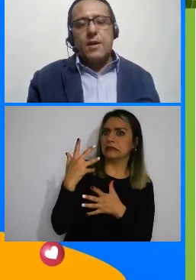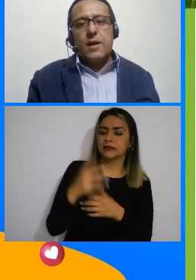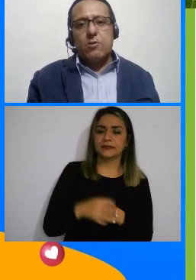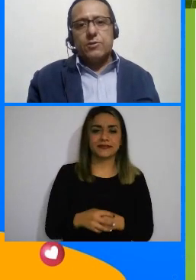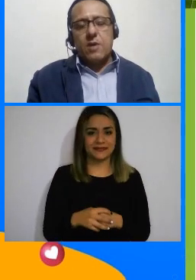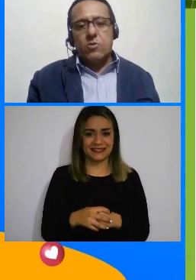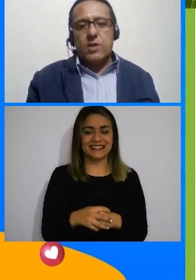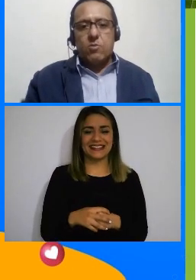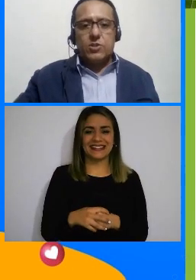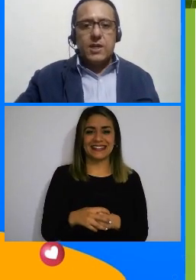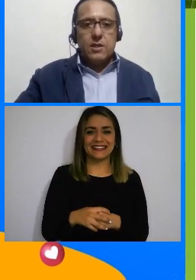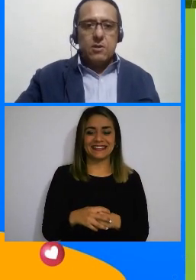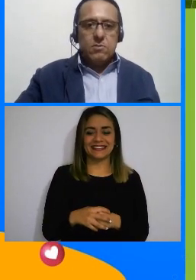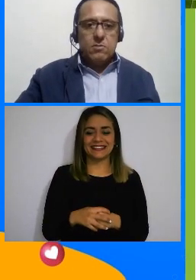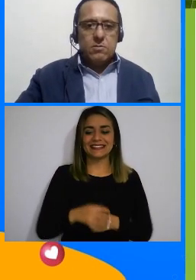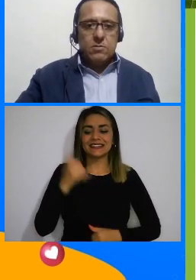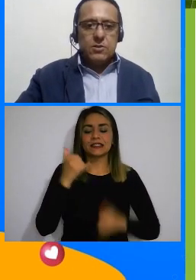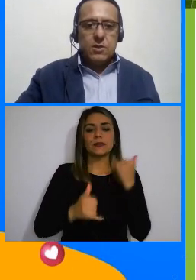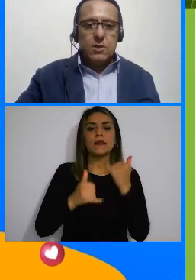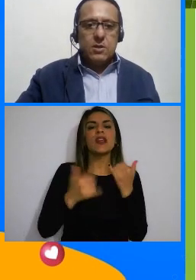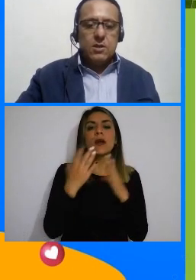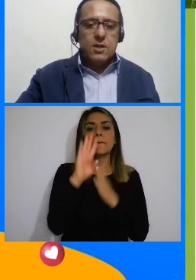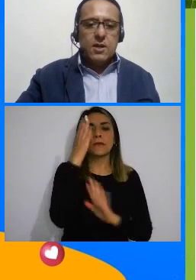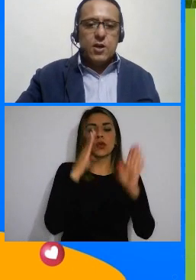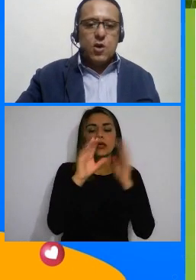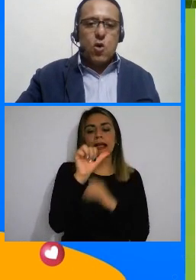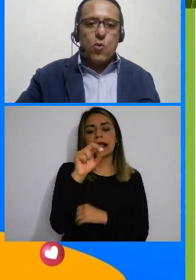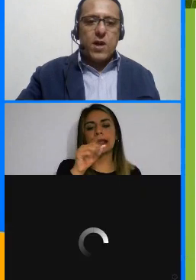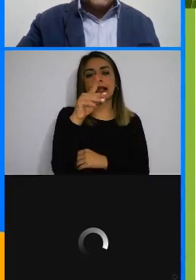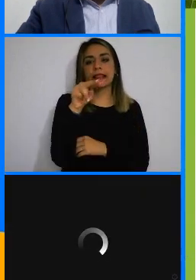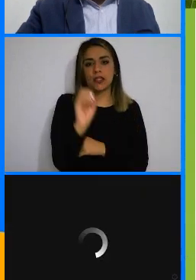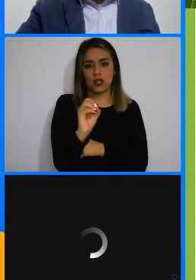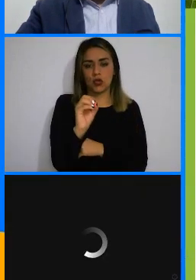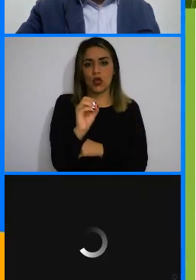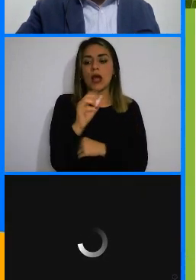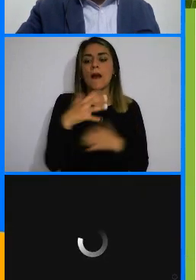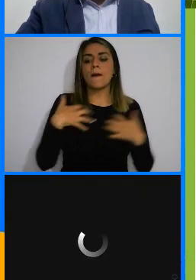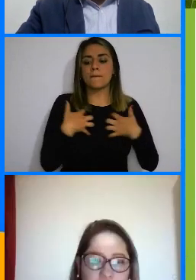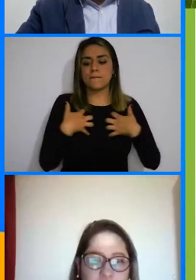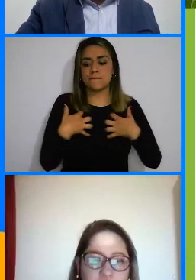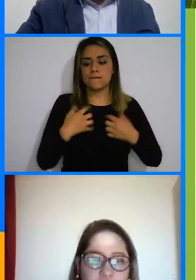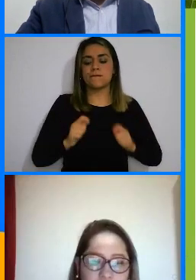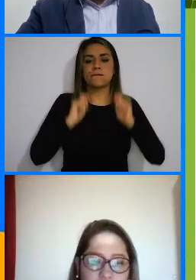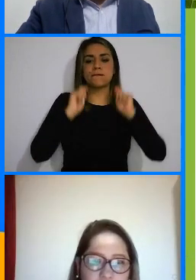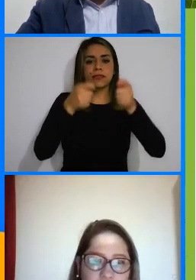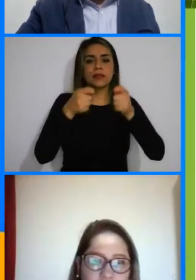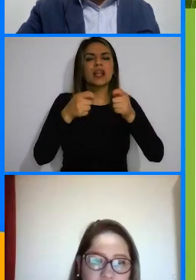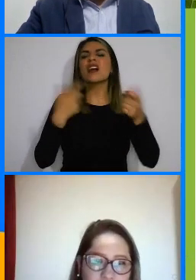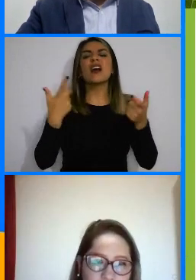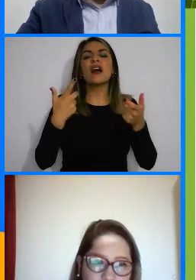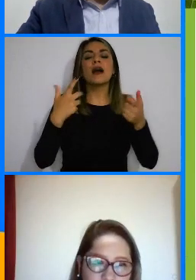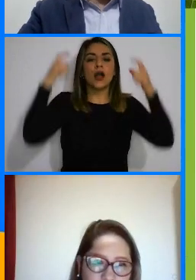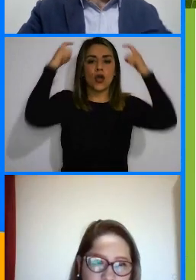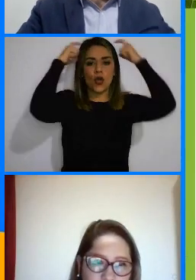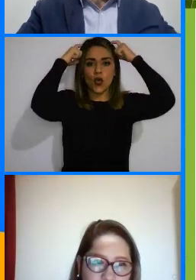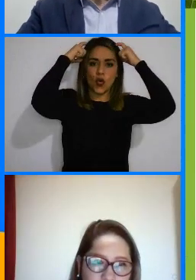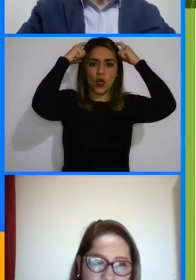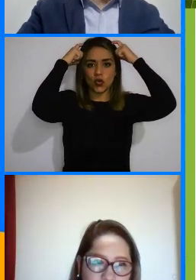Y encontramos el bosque andino, ¿sí? Con un animal que lo representa, es el oso andino. Dime.